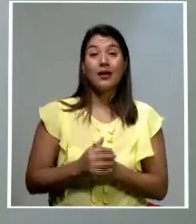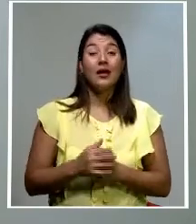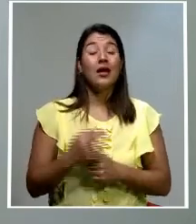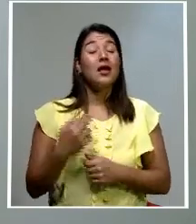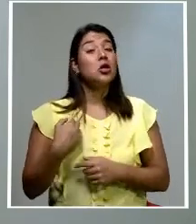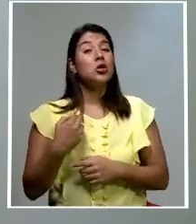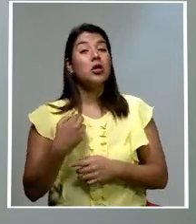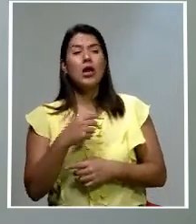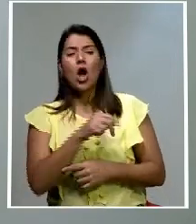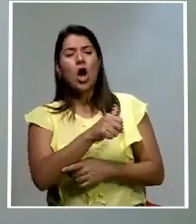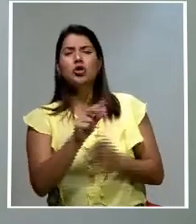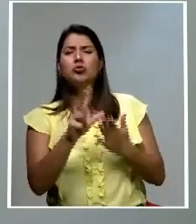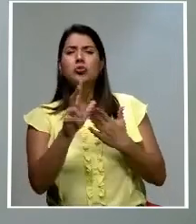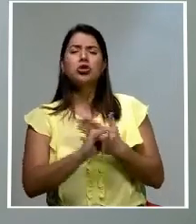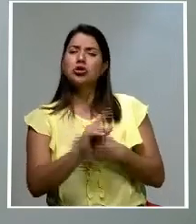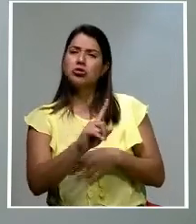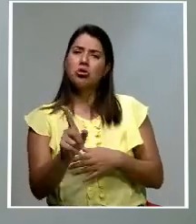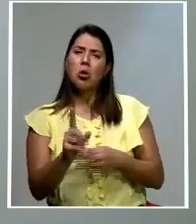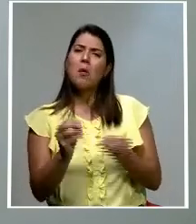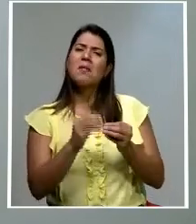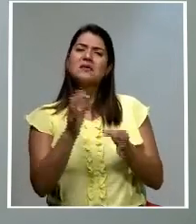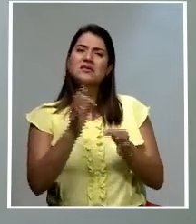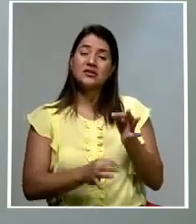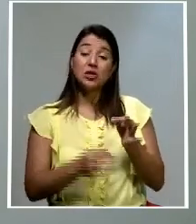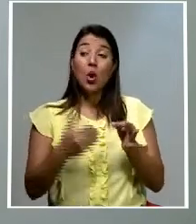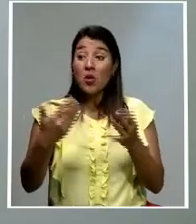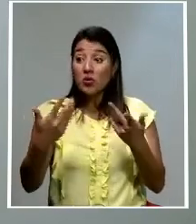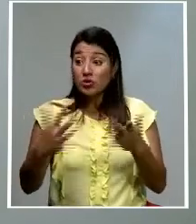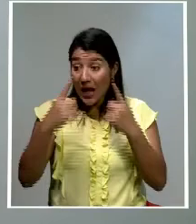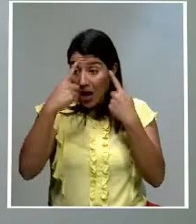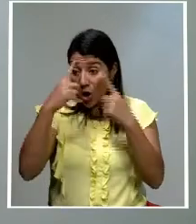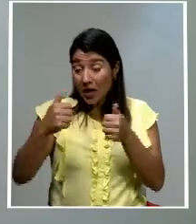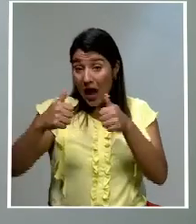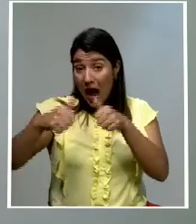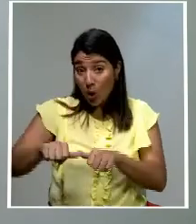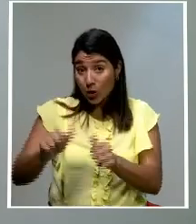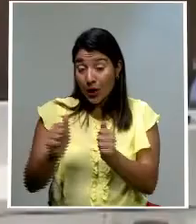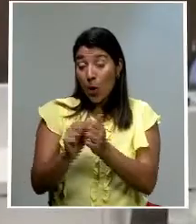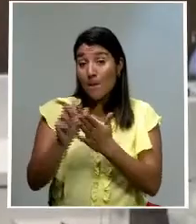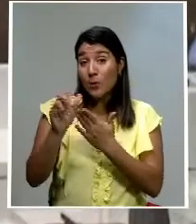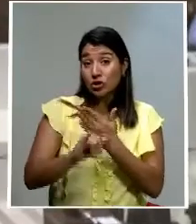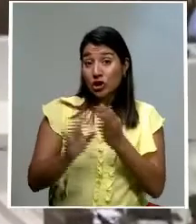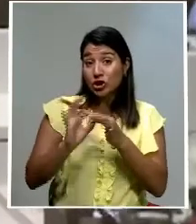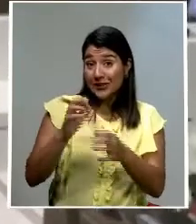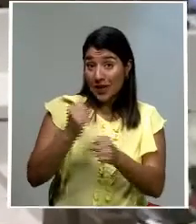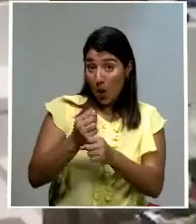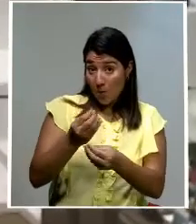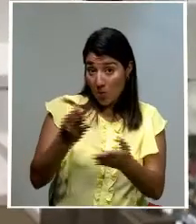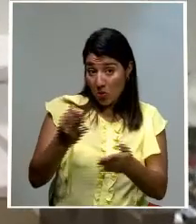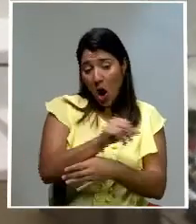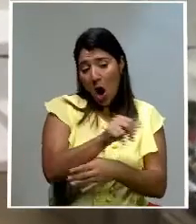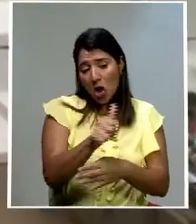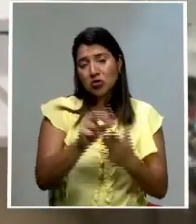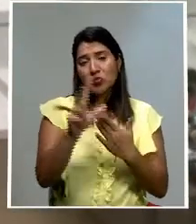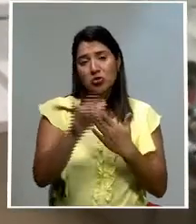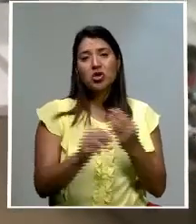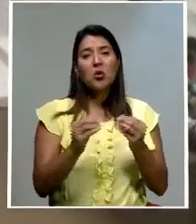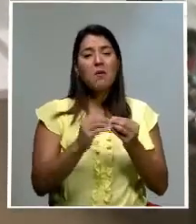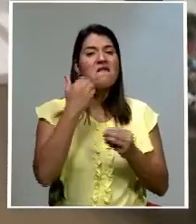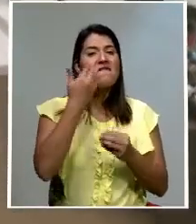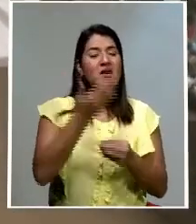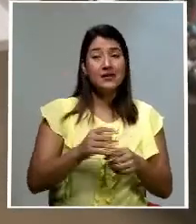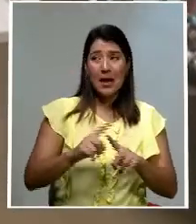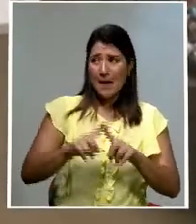estamos frente a esa situación, sino que una vez que se alcance el acuerdo, creo que es mucho más fácil avanzar. Don Elian, pero los mismos